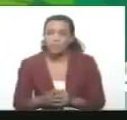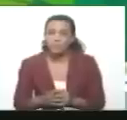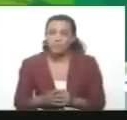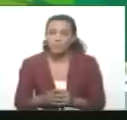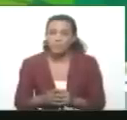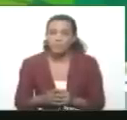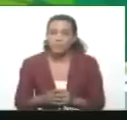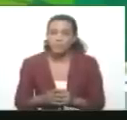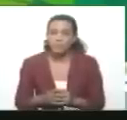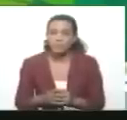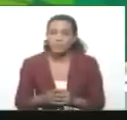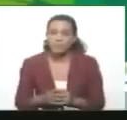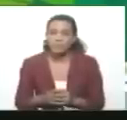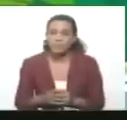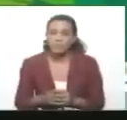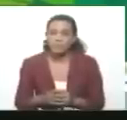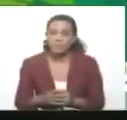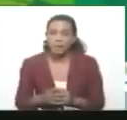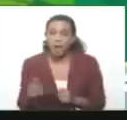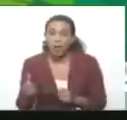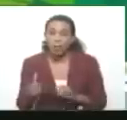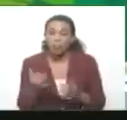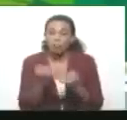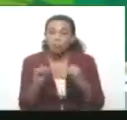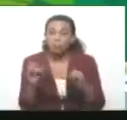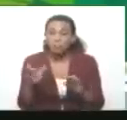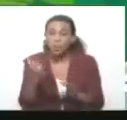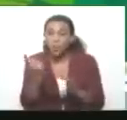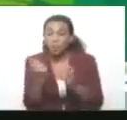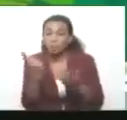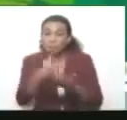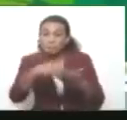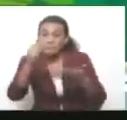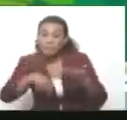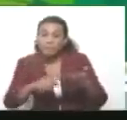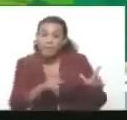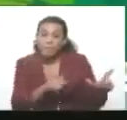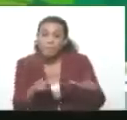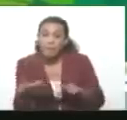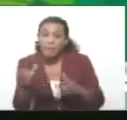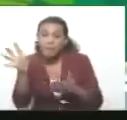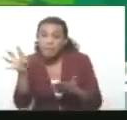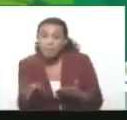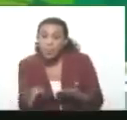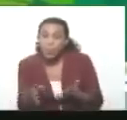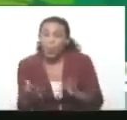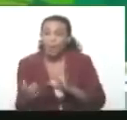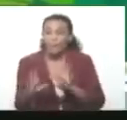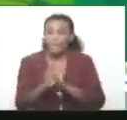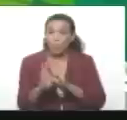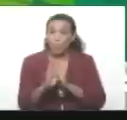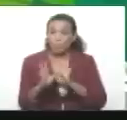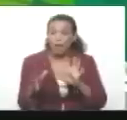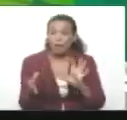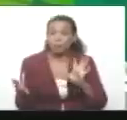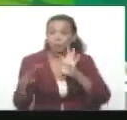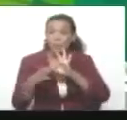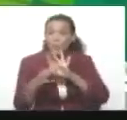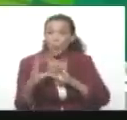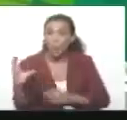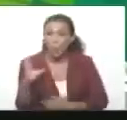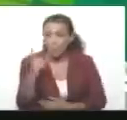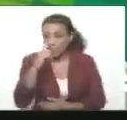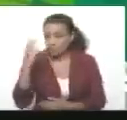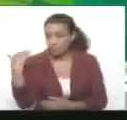reconoce la Independencia de Venezuela como parte de la gran Colombia